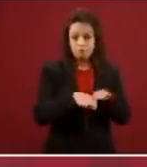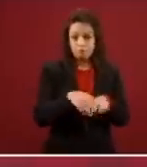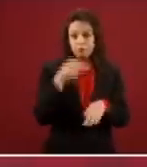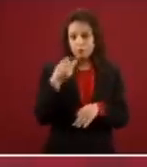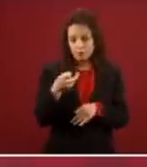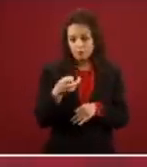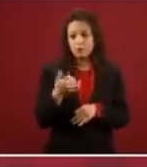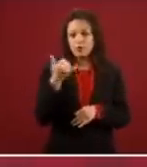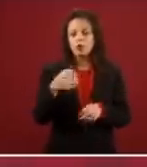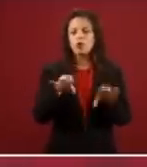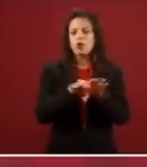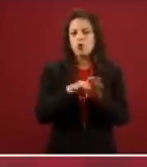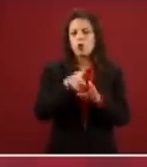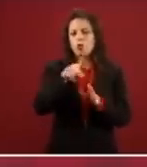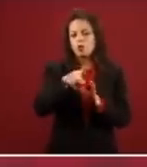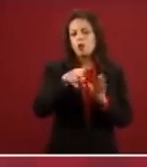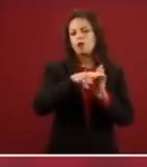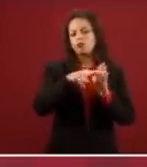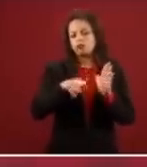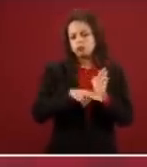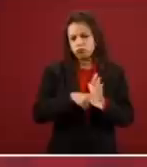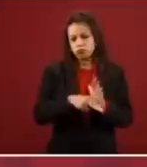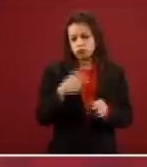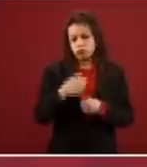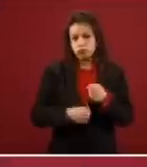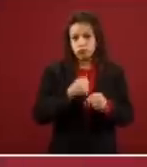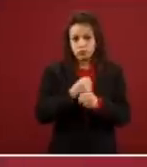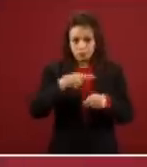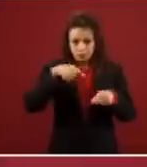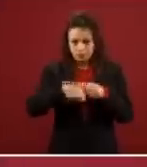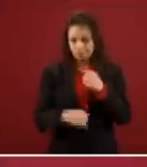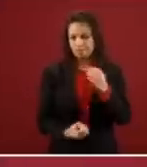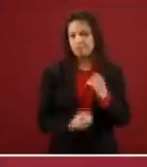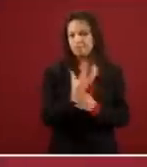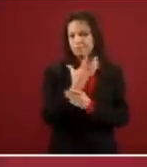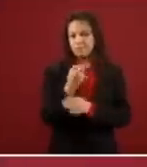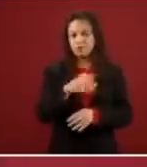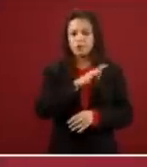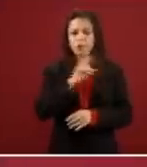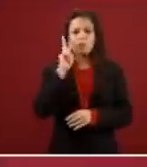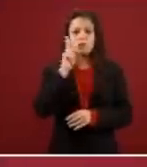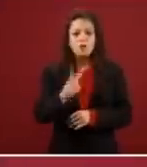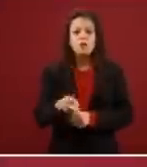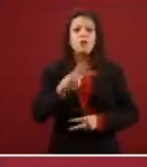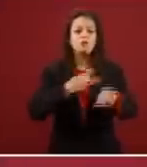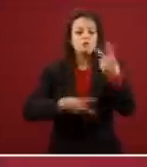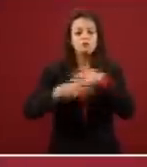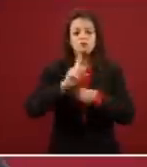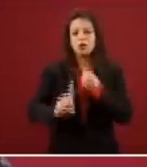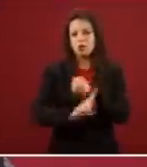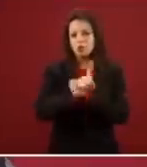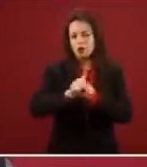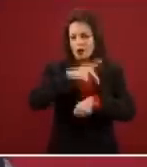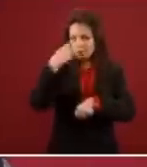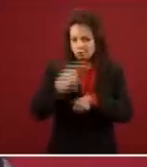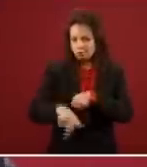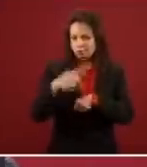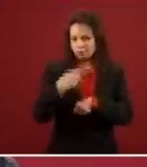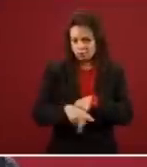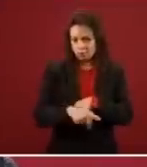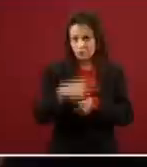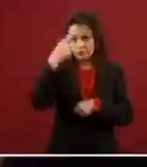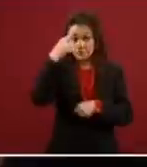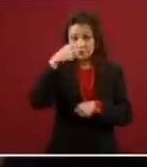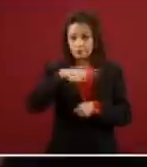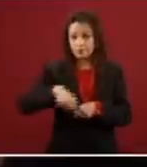se aprobó y que entró en vigor en este año, donde podemos ver los riesgos que tienen tanto los contribuyentes